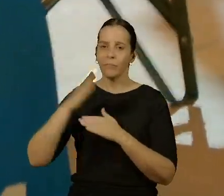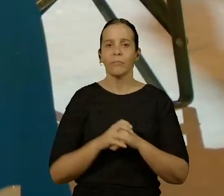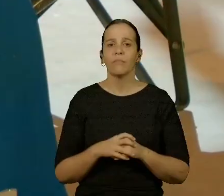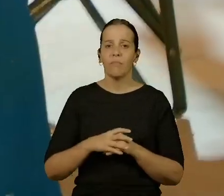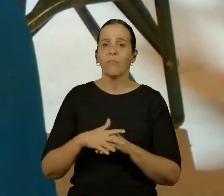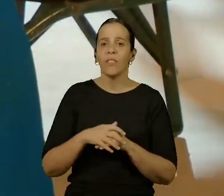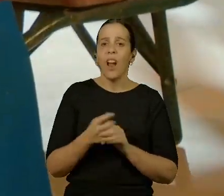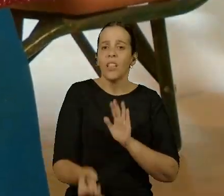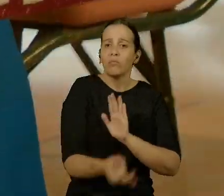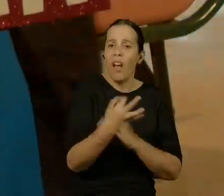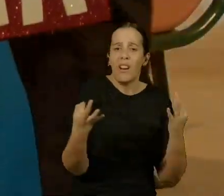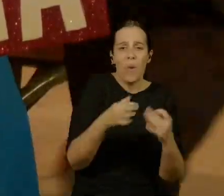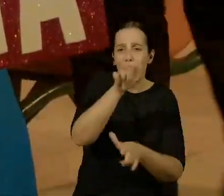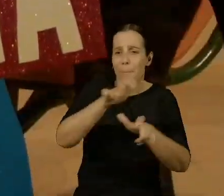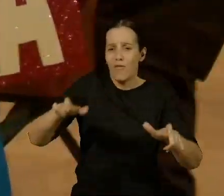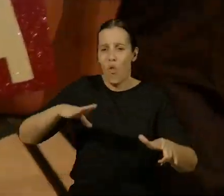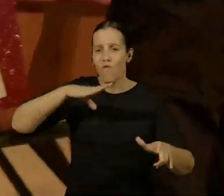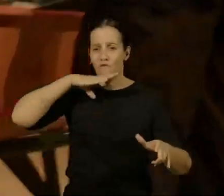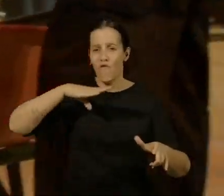Provocando el cabreo y el